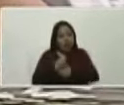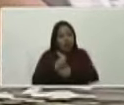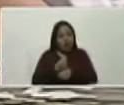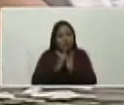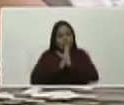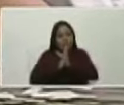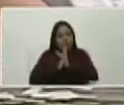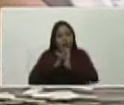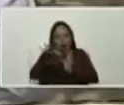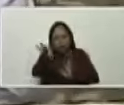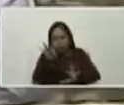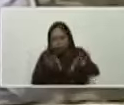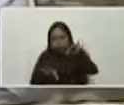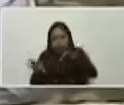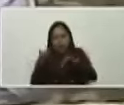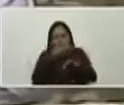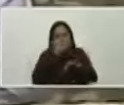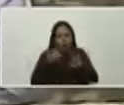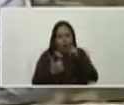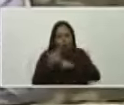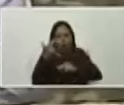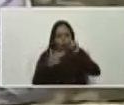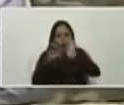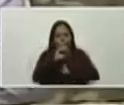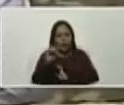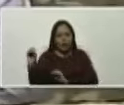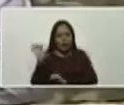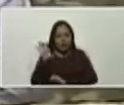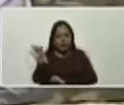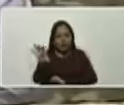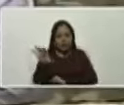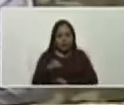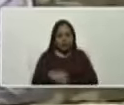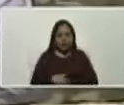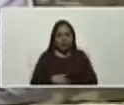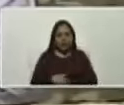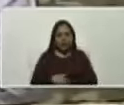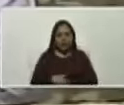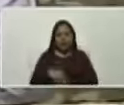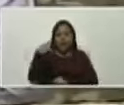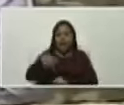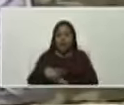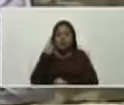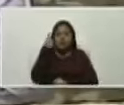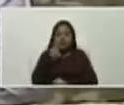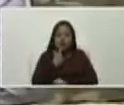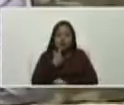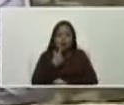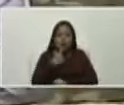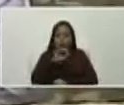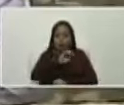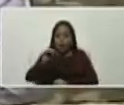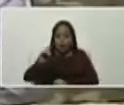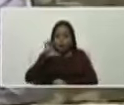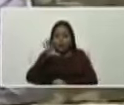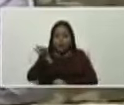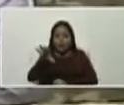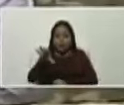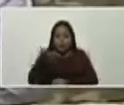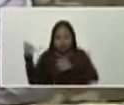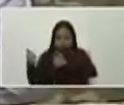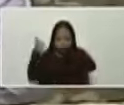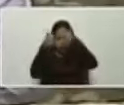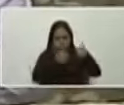los mejores constructores que hay en el oriente del país. Aquí en Sucre y en el oriente del país. Y me los